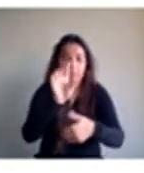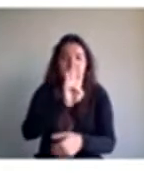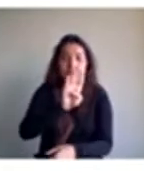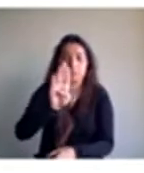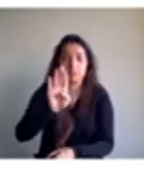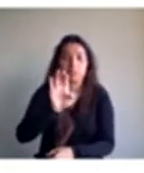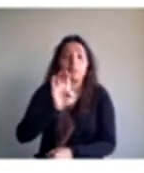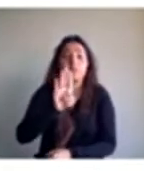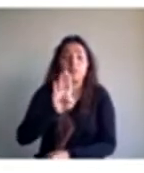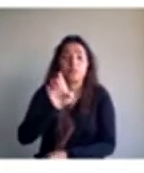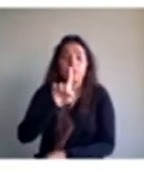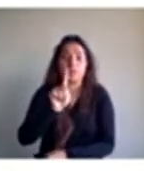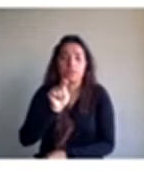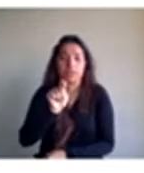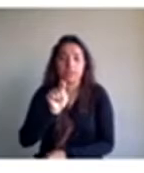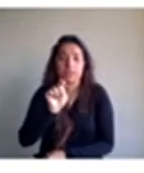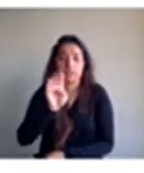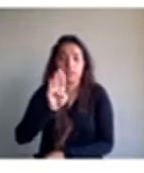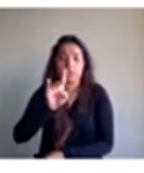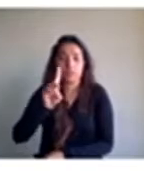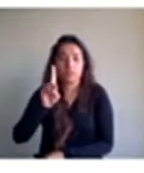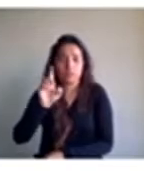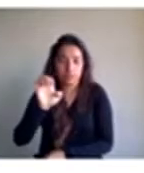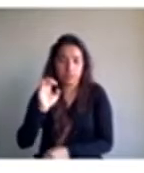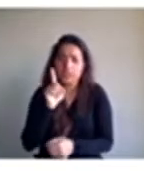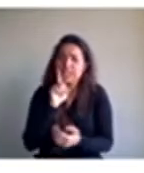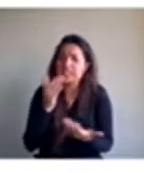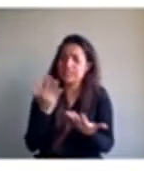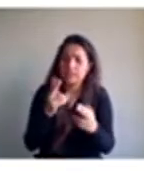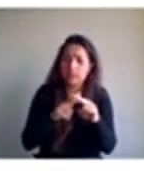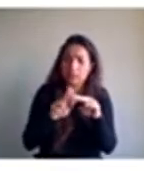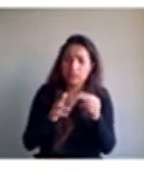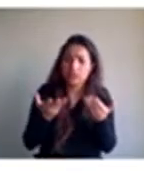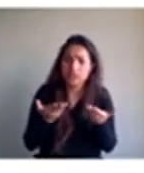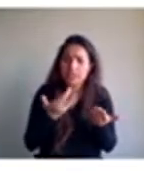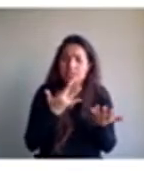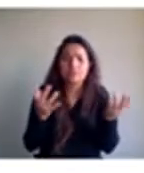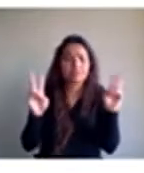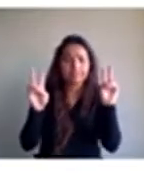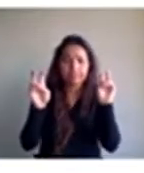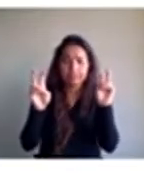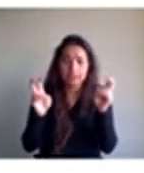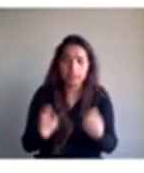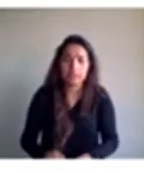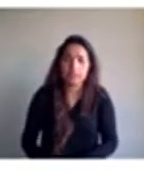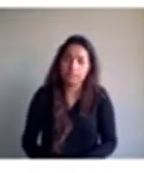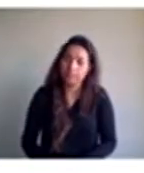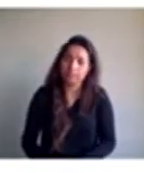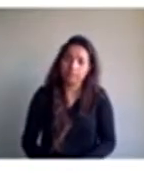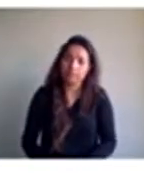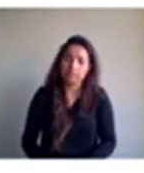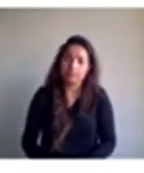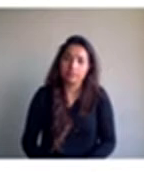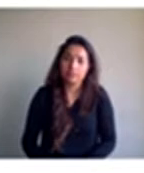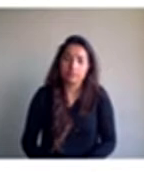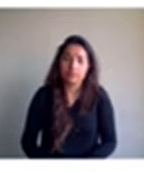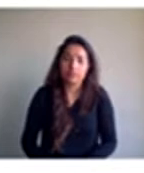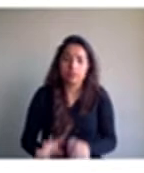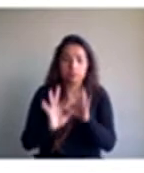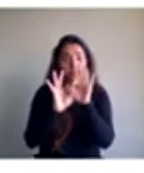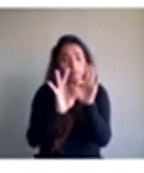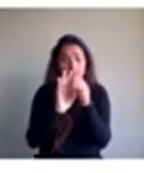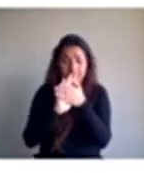y de qué se va a tratar bueno muchas gracias al este y bienvenidos a todos